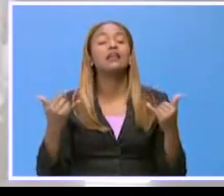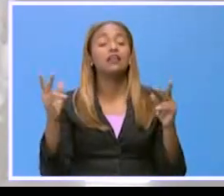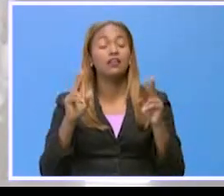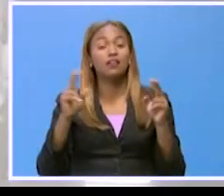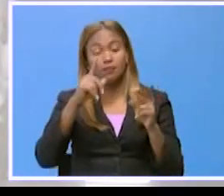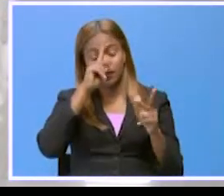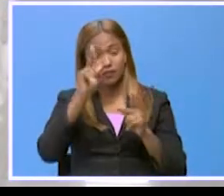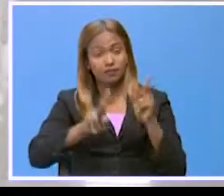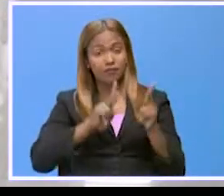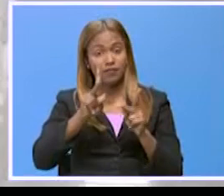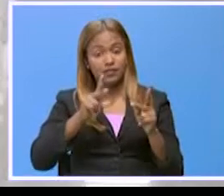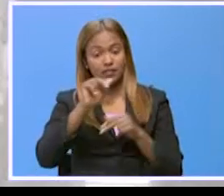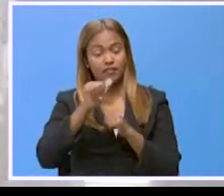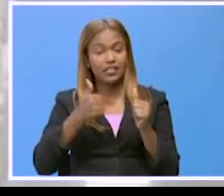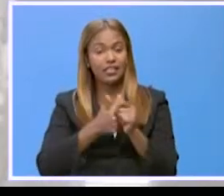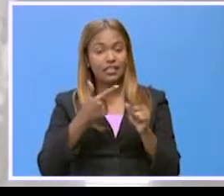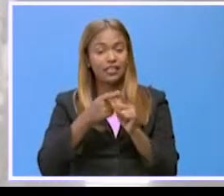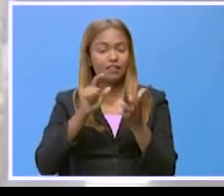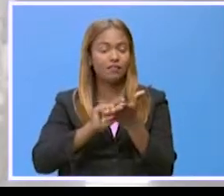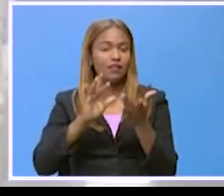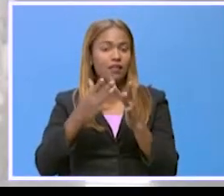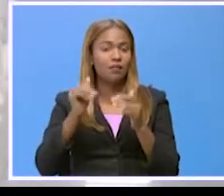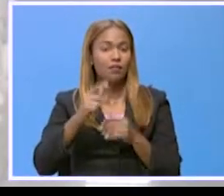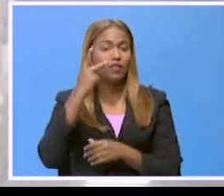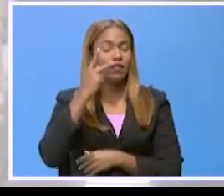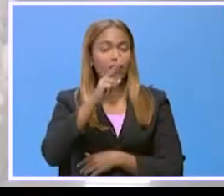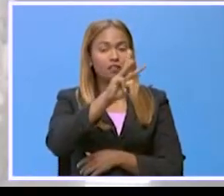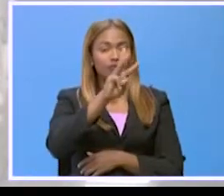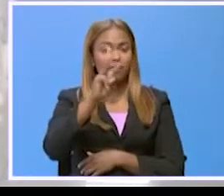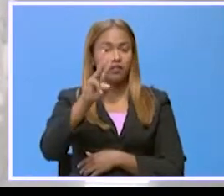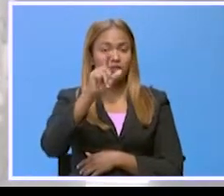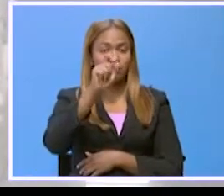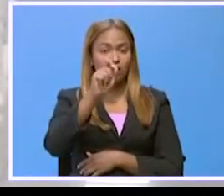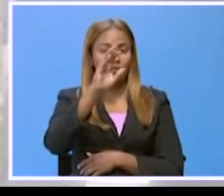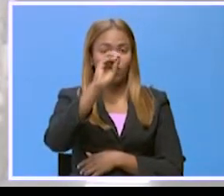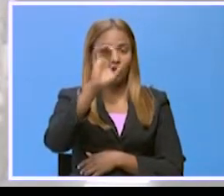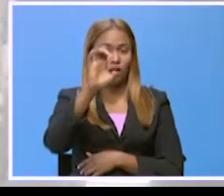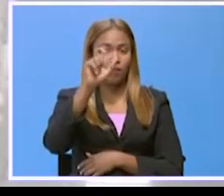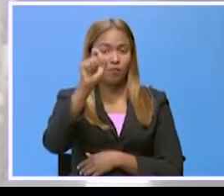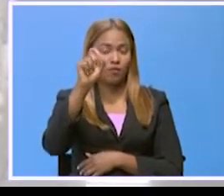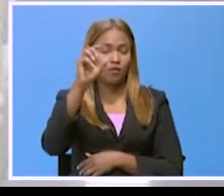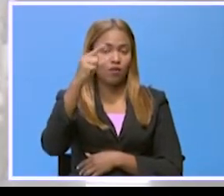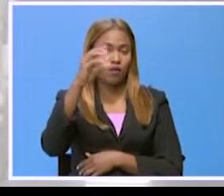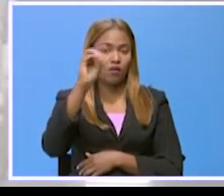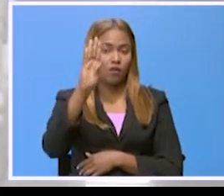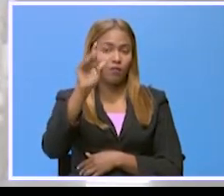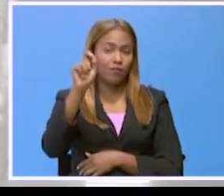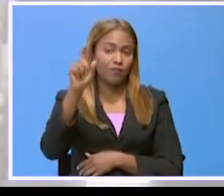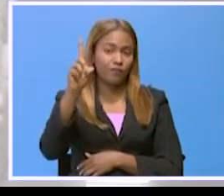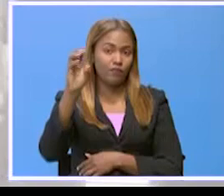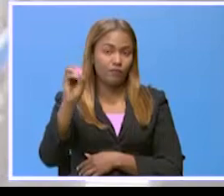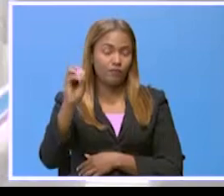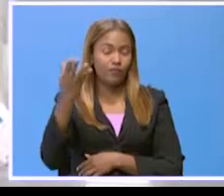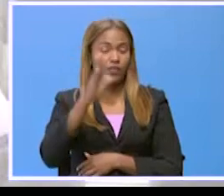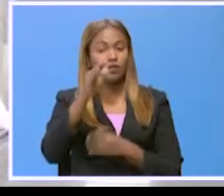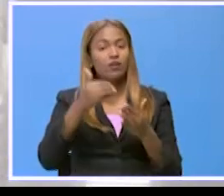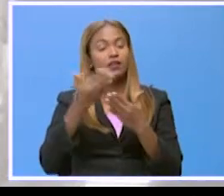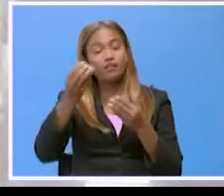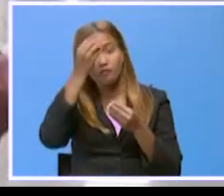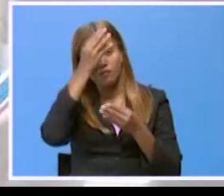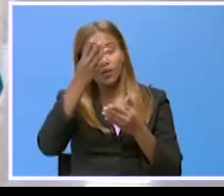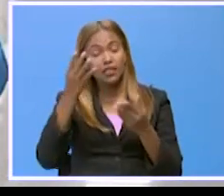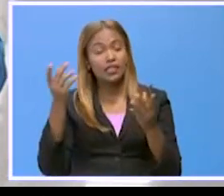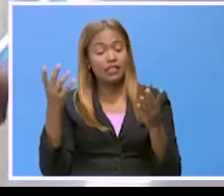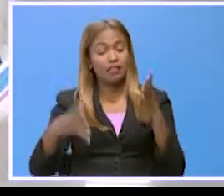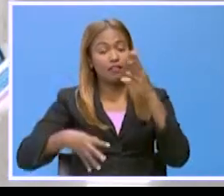para el público a través de la página web www.efe.com punto veo toda esa información es